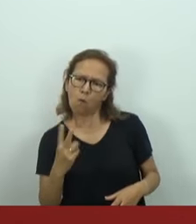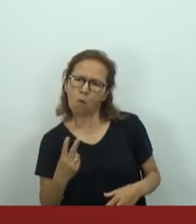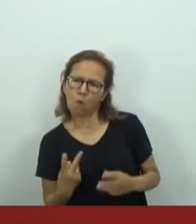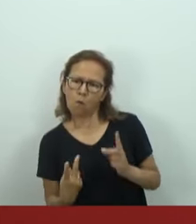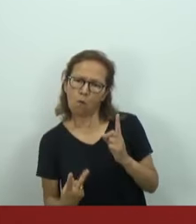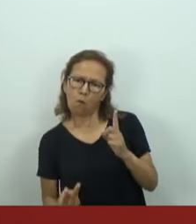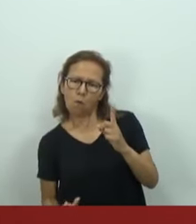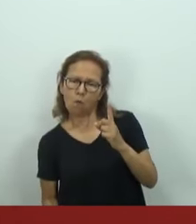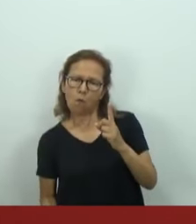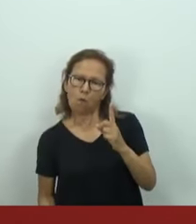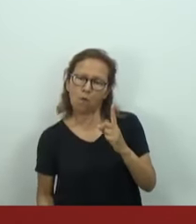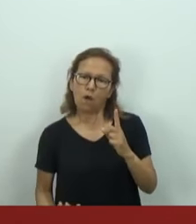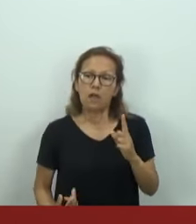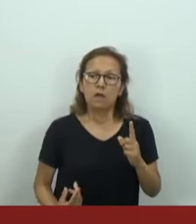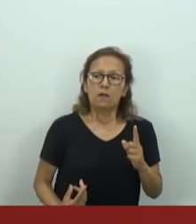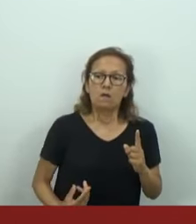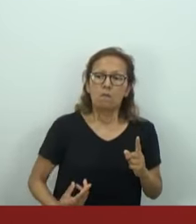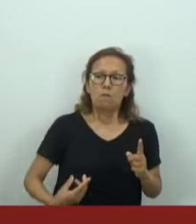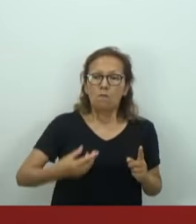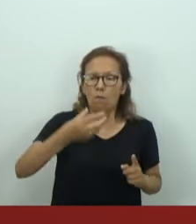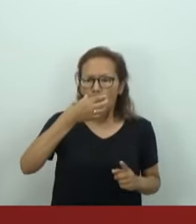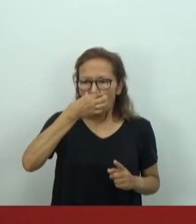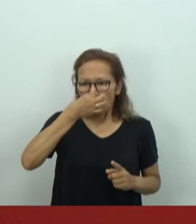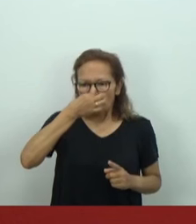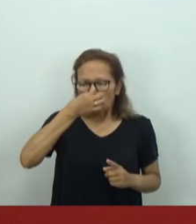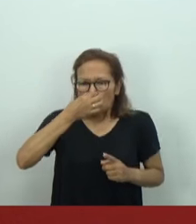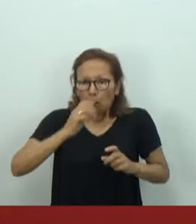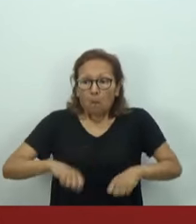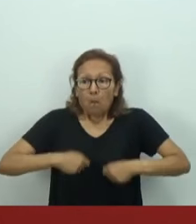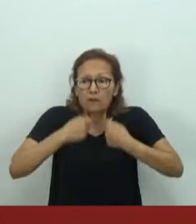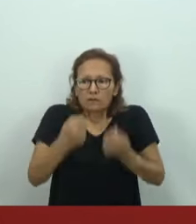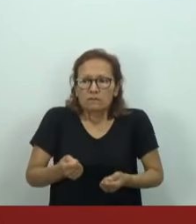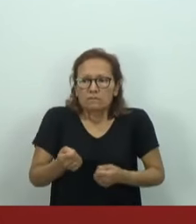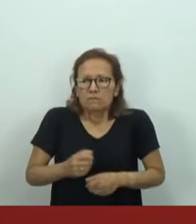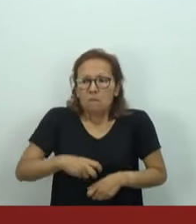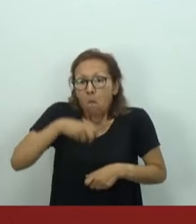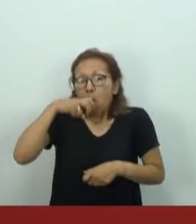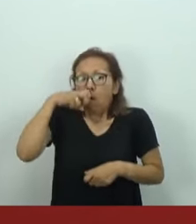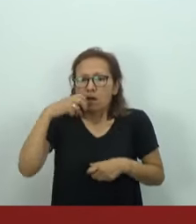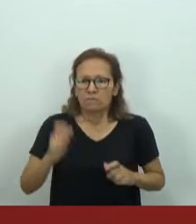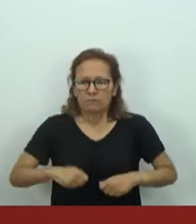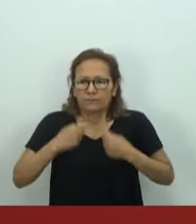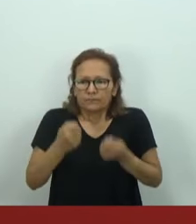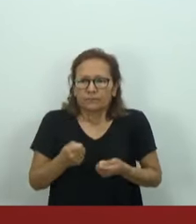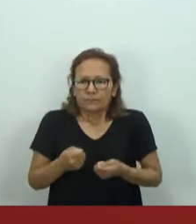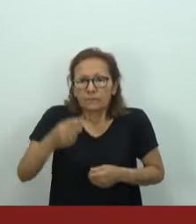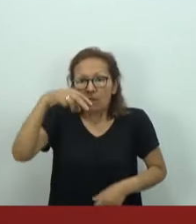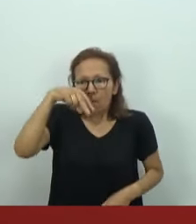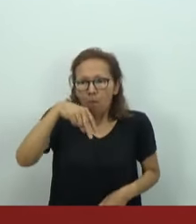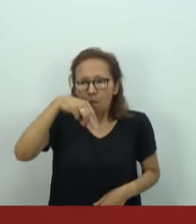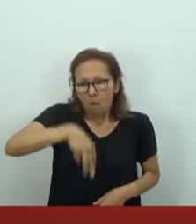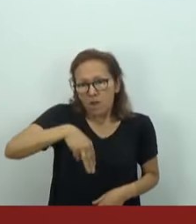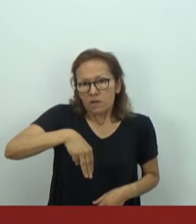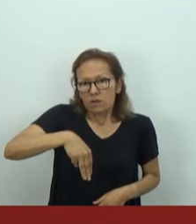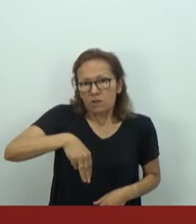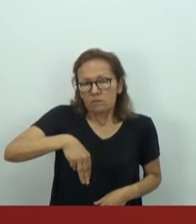110, 120 metros. Pero eso solo saben 2, 3, a lo mejor 4 personas